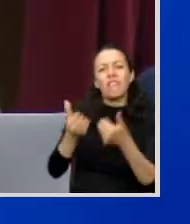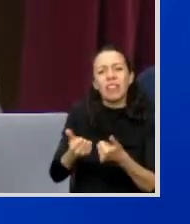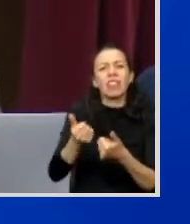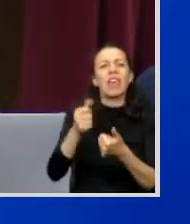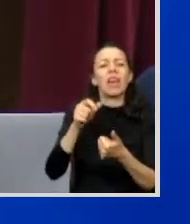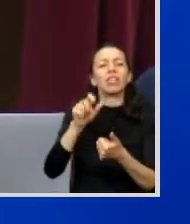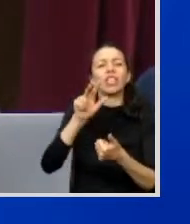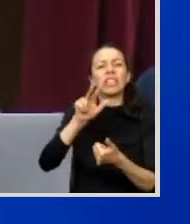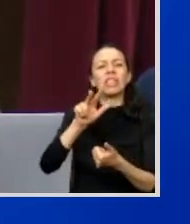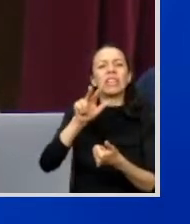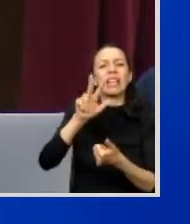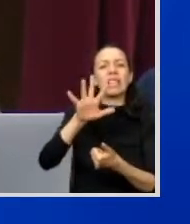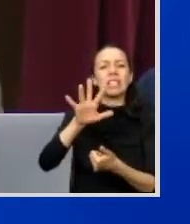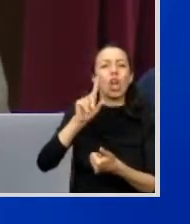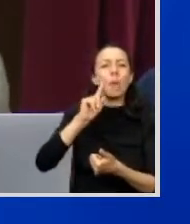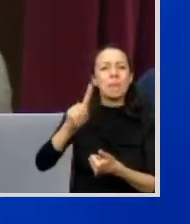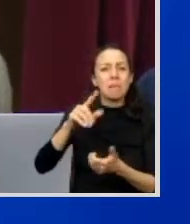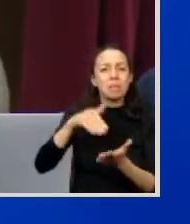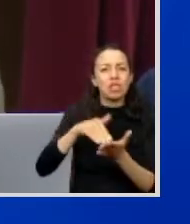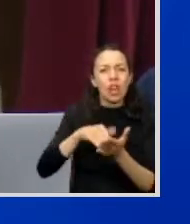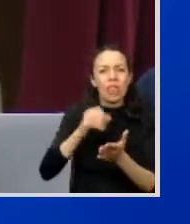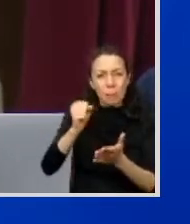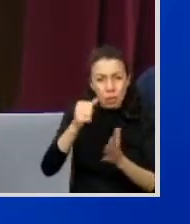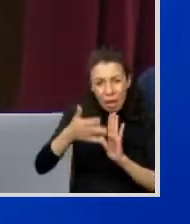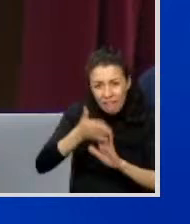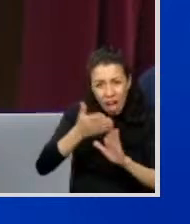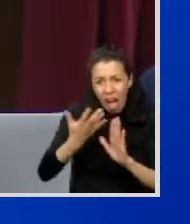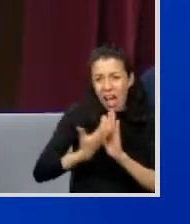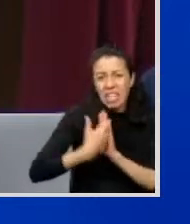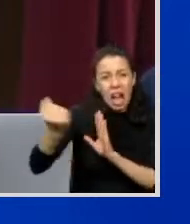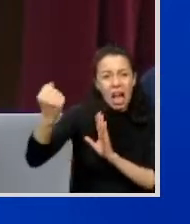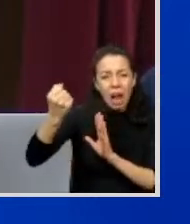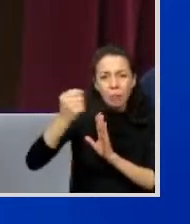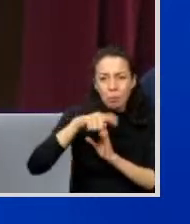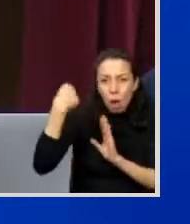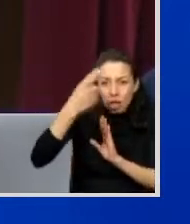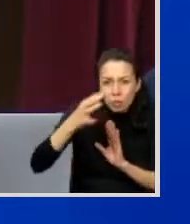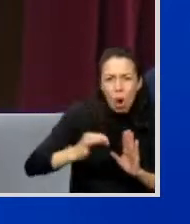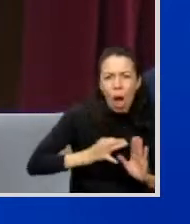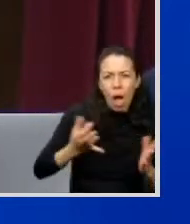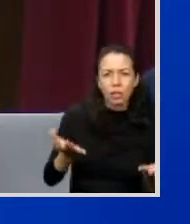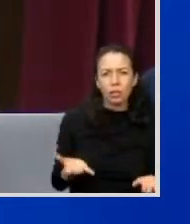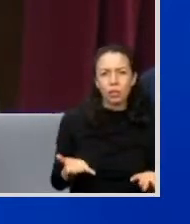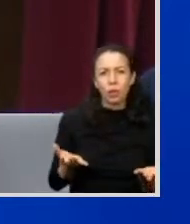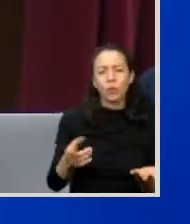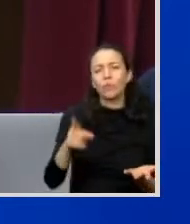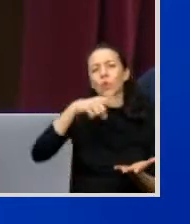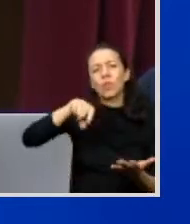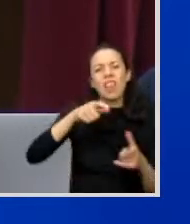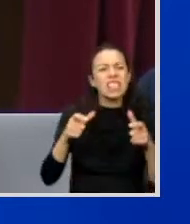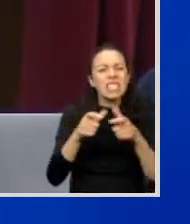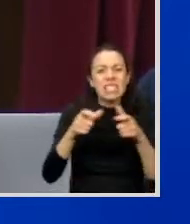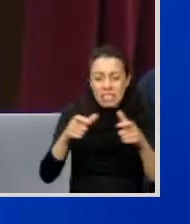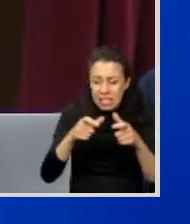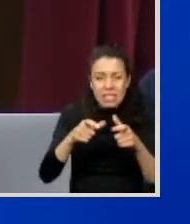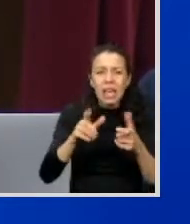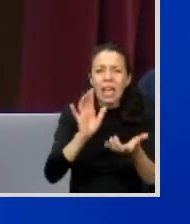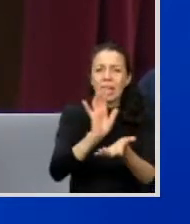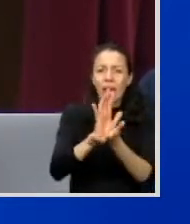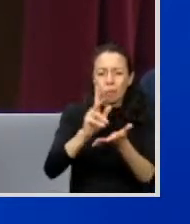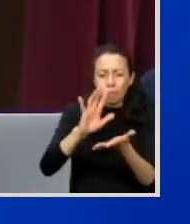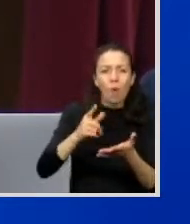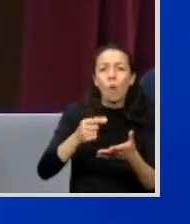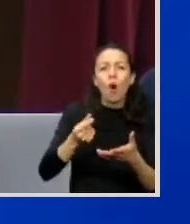corregir o tiene que no permitir, porque sí. En la hipótesis, imagínese usted que me manda otro proyecto que hace un descuento